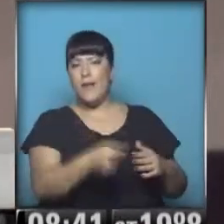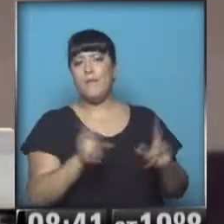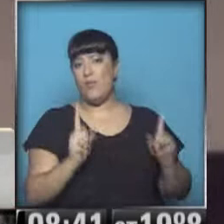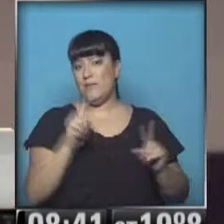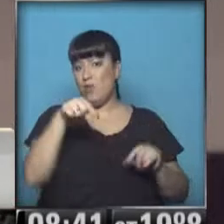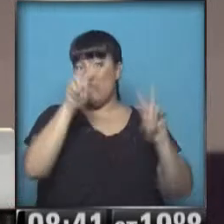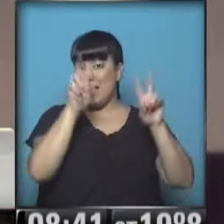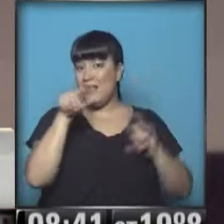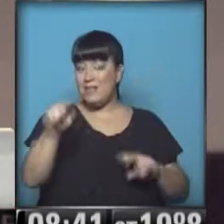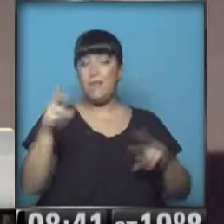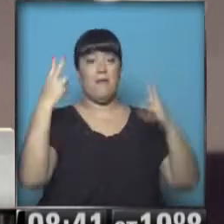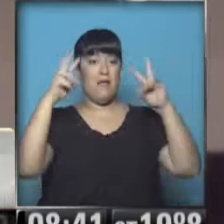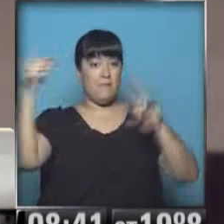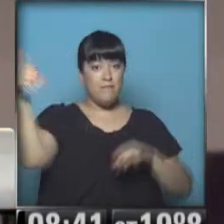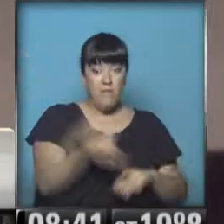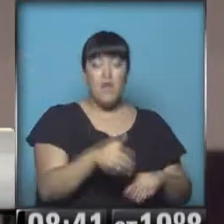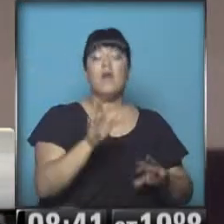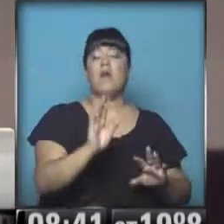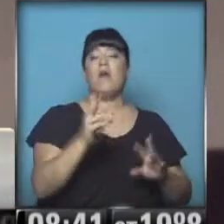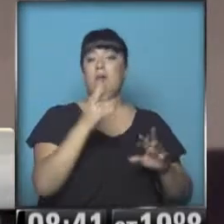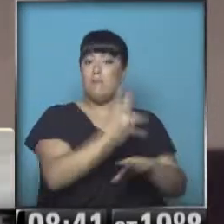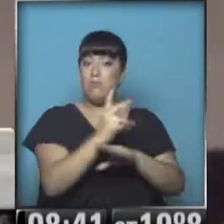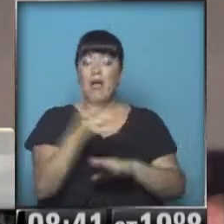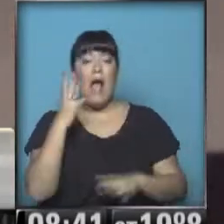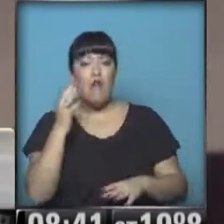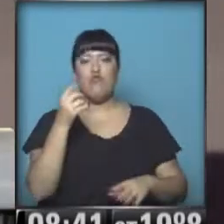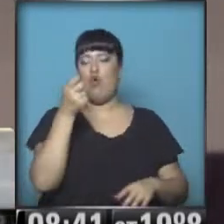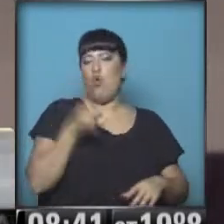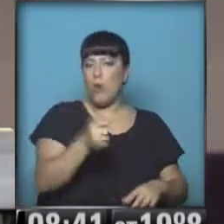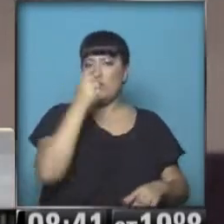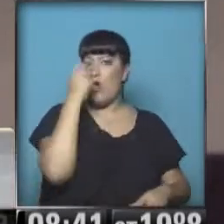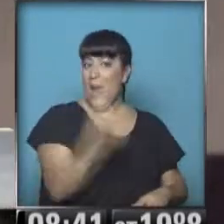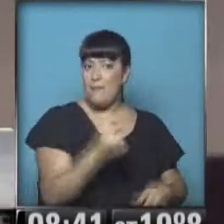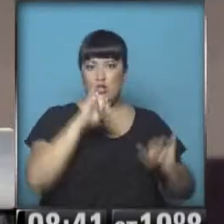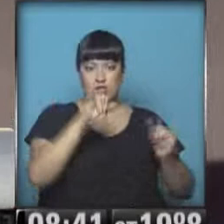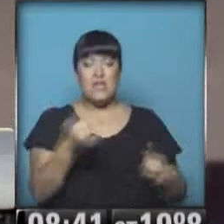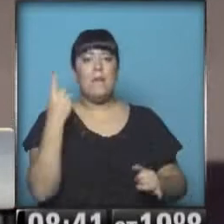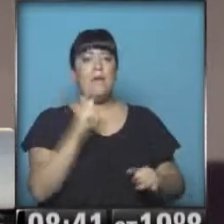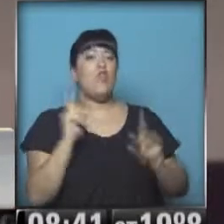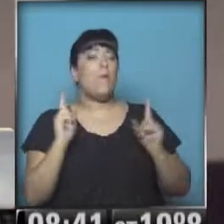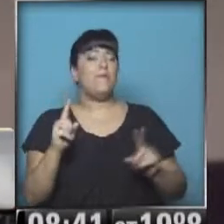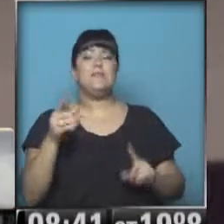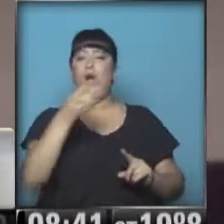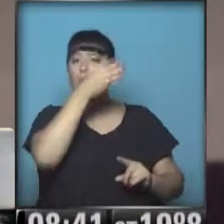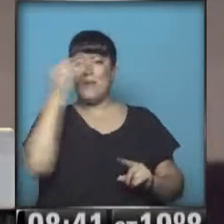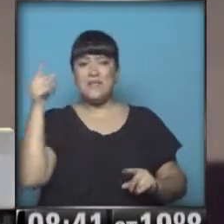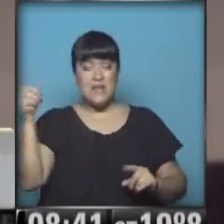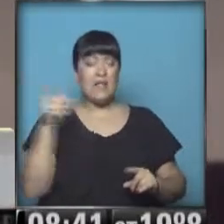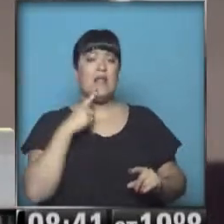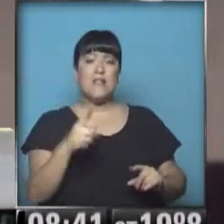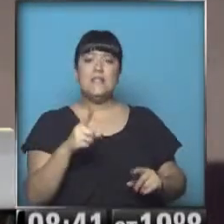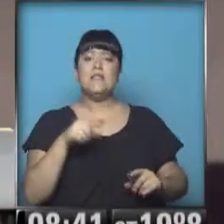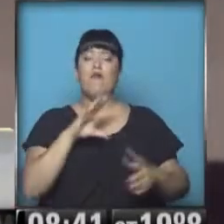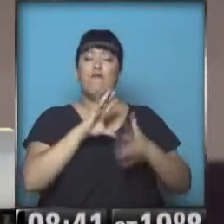los juicios sean particularmente rápidos pero en todo caso la misma presidenta ha definido esa iniciativa como